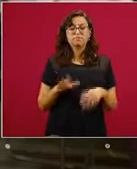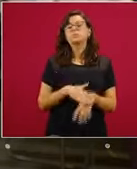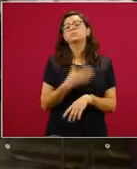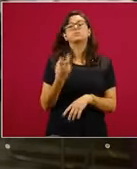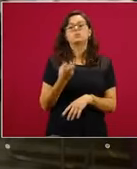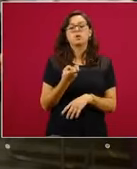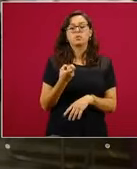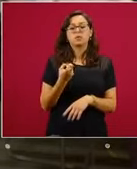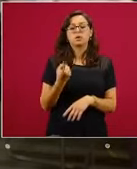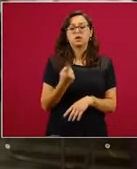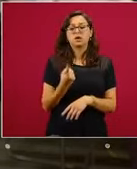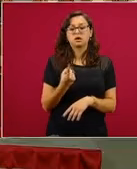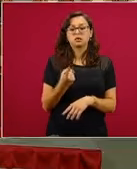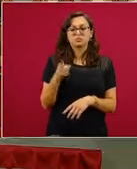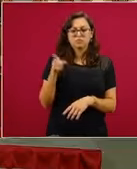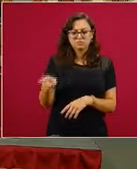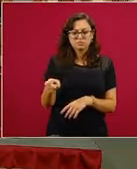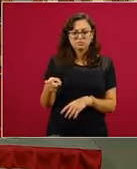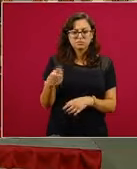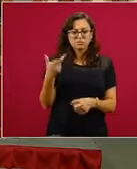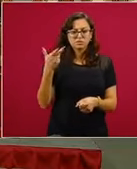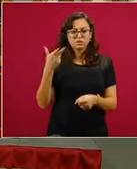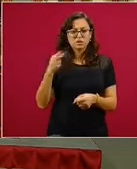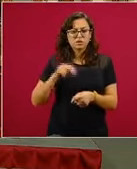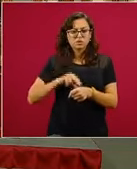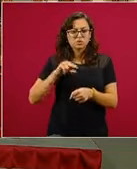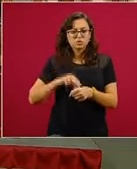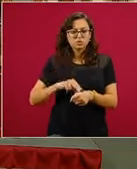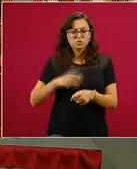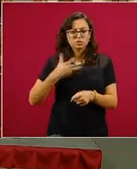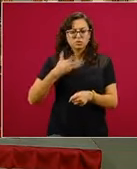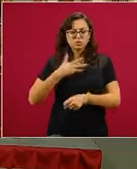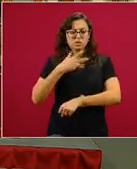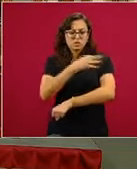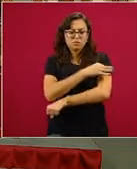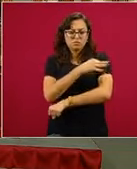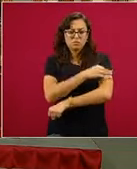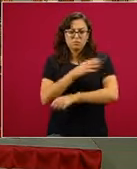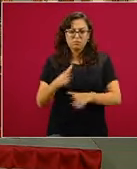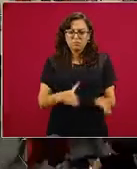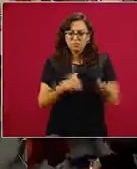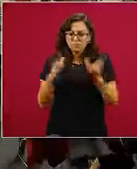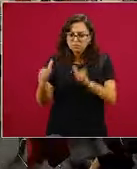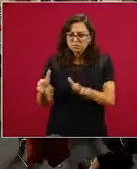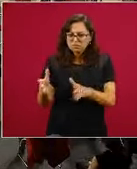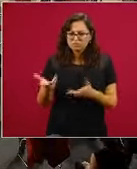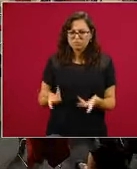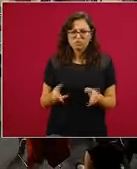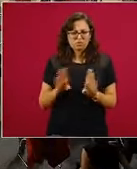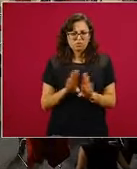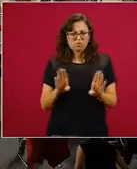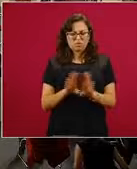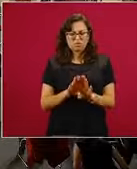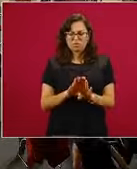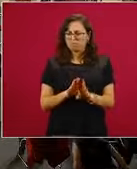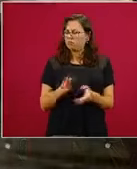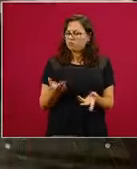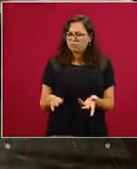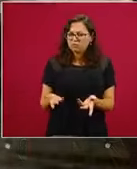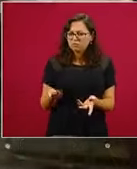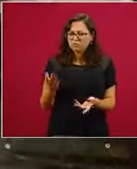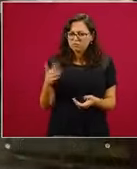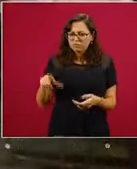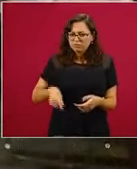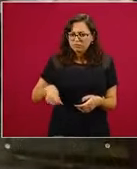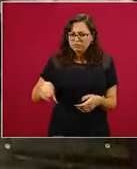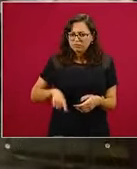2 preguntas, ¿no? ¿Cómo le llegó a este doctor? ¿A quién le está comprando este doctor esta vacuna que no debería de estarle comprando? Y para alertar